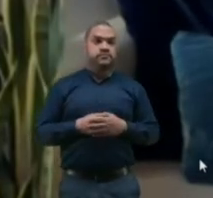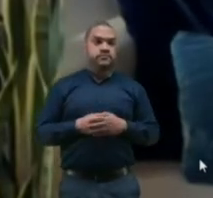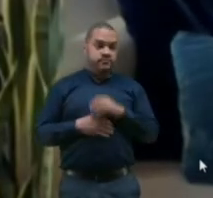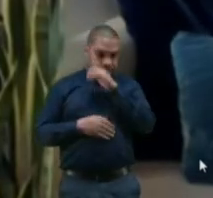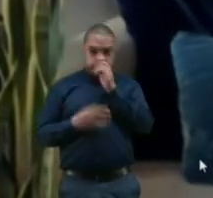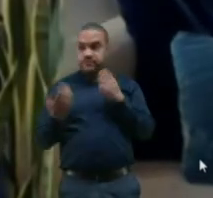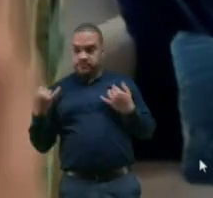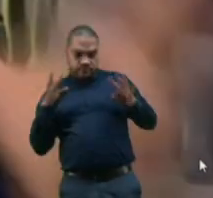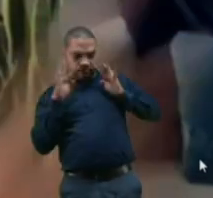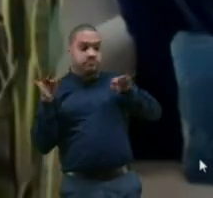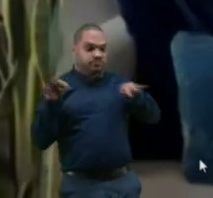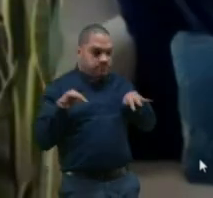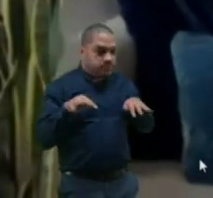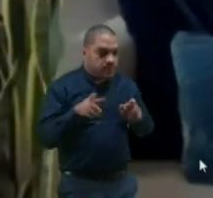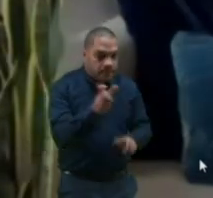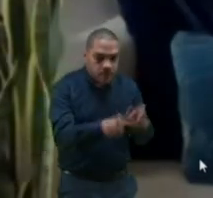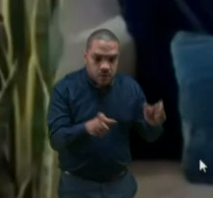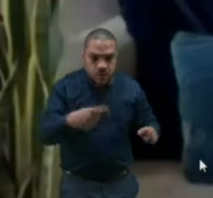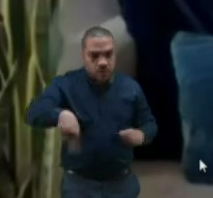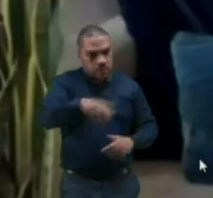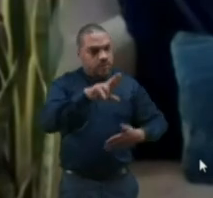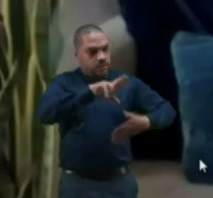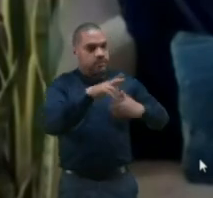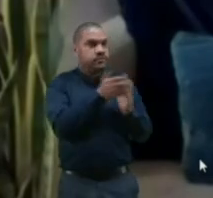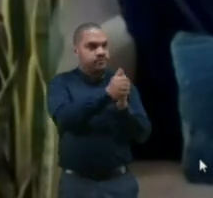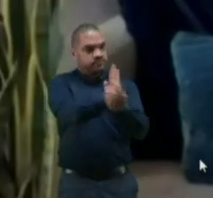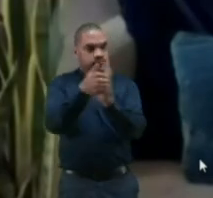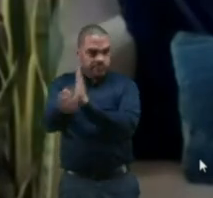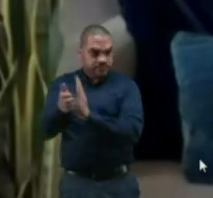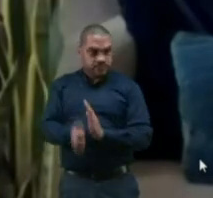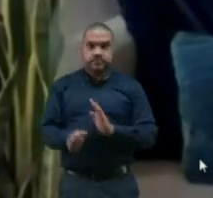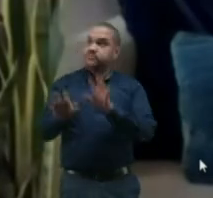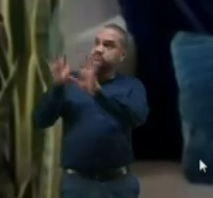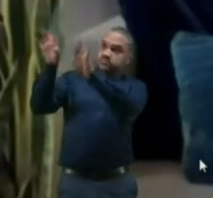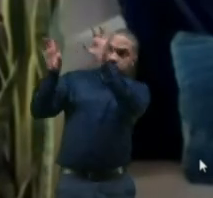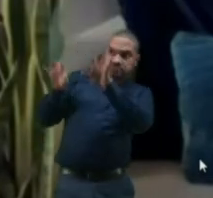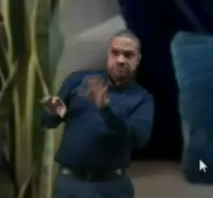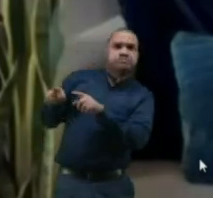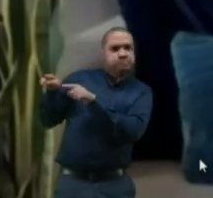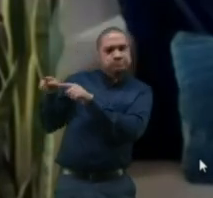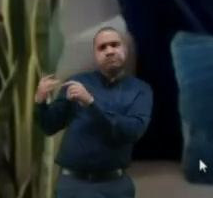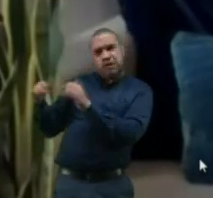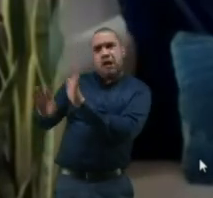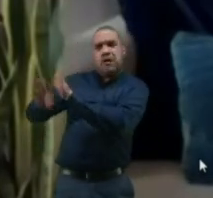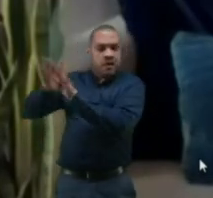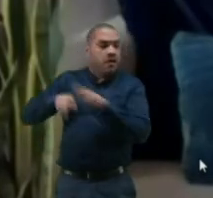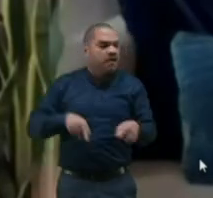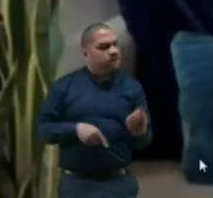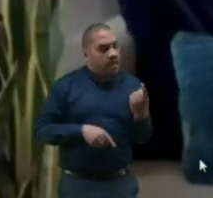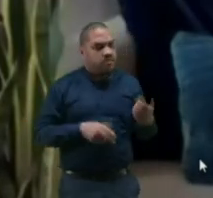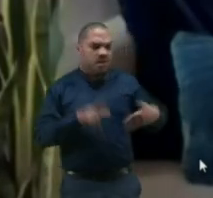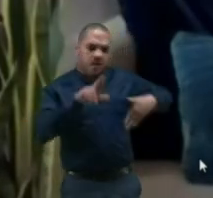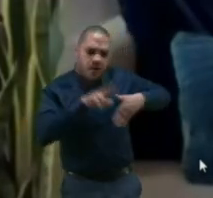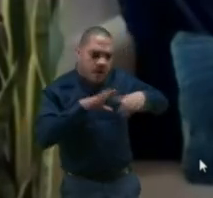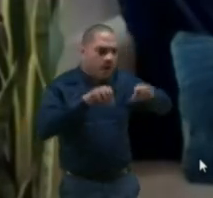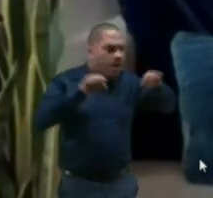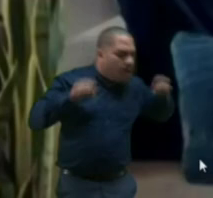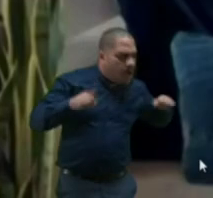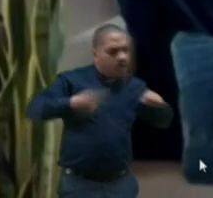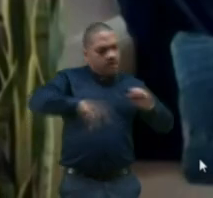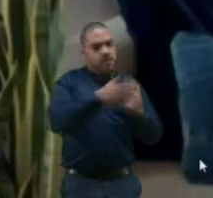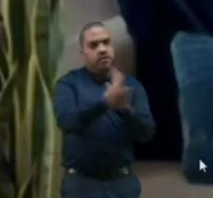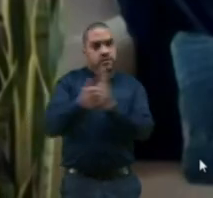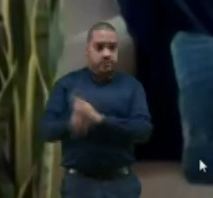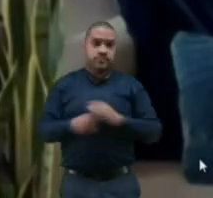o hay otros de otras partes del mundo pero no en latinoamérica y además de eso que el mercado latinoamericano es un